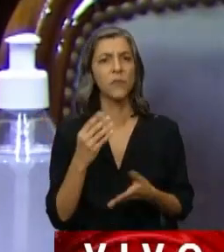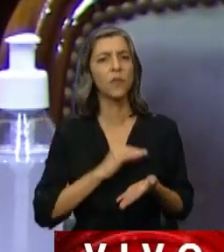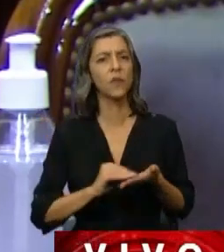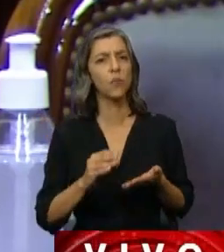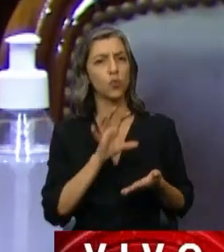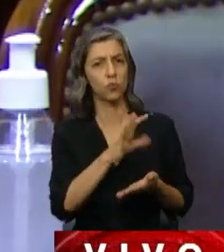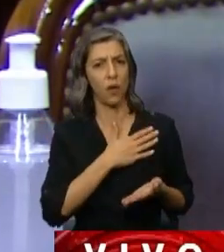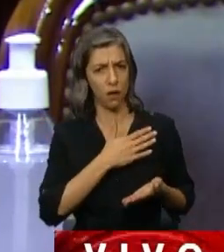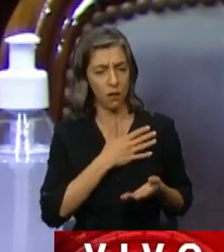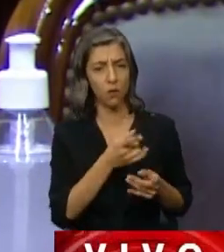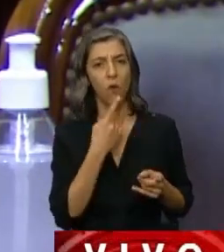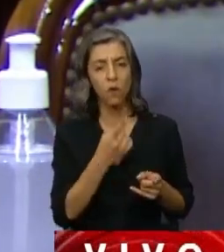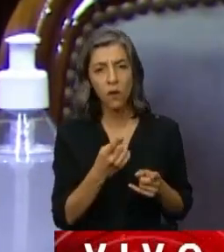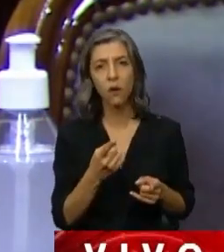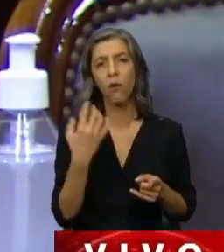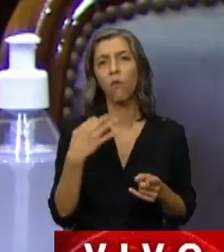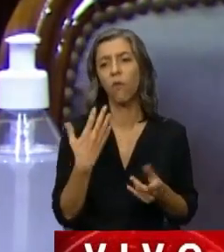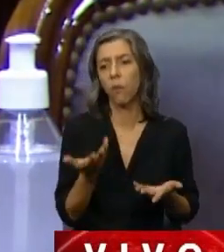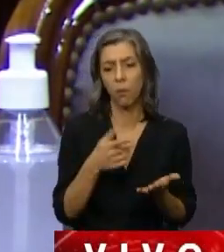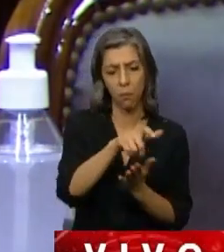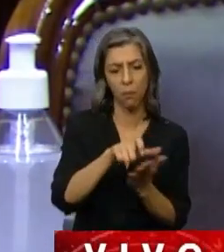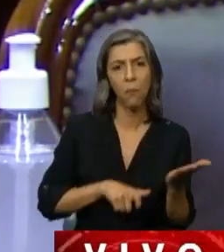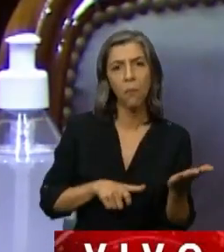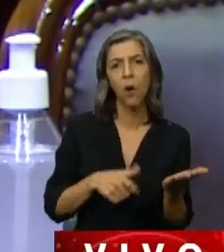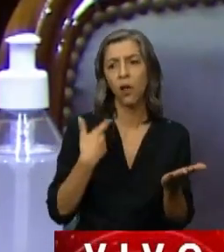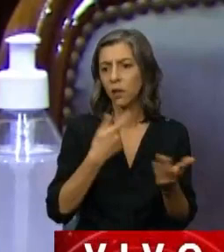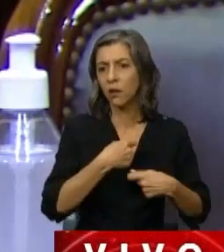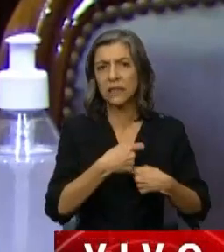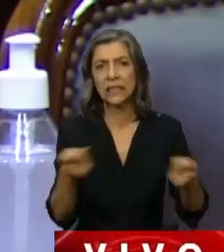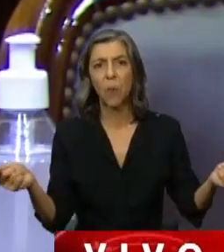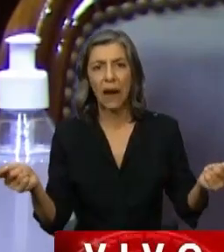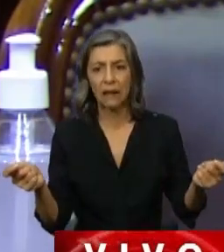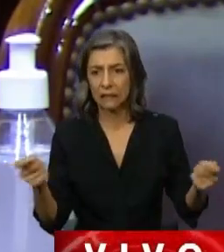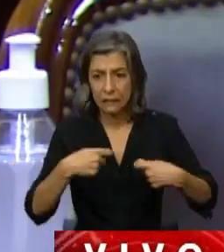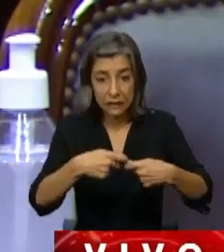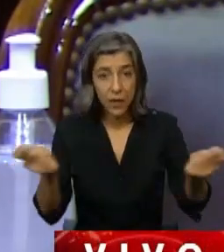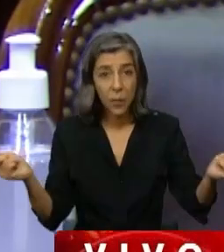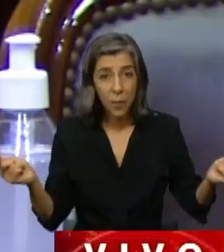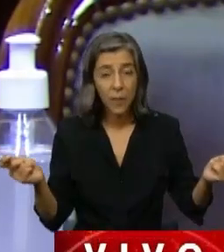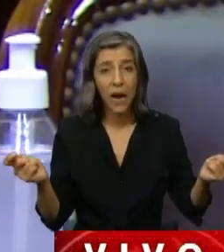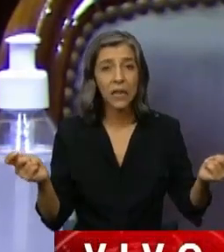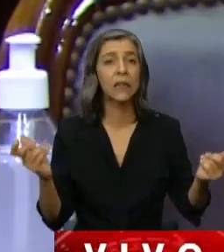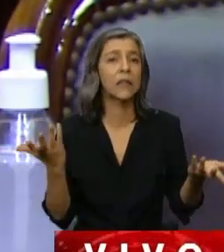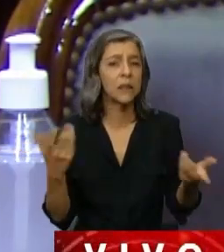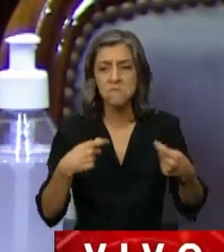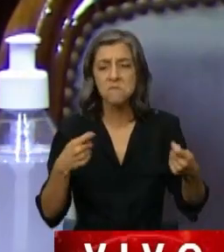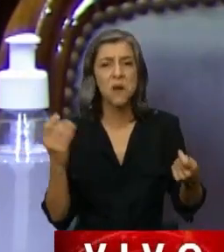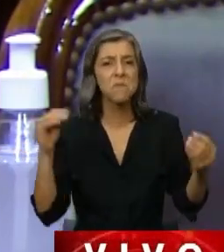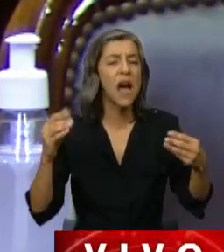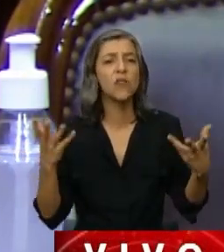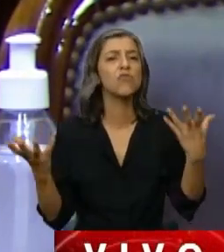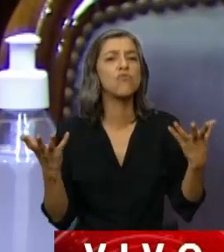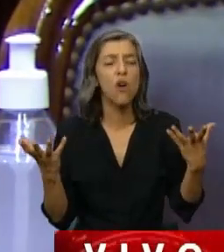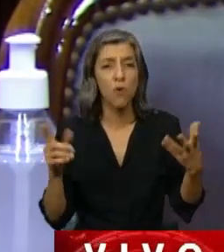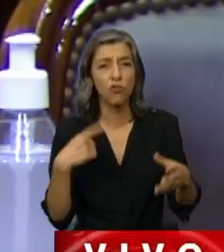repartir facsímiles de la boleta como estamos ahorrando papel estamos ahorrando mire eso